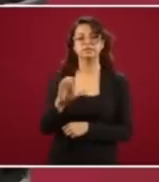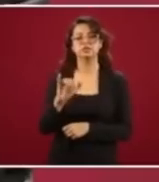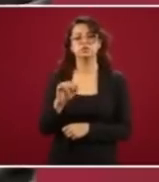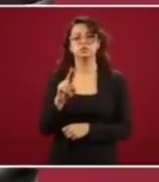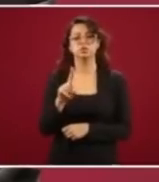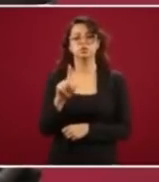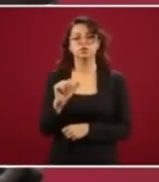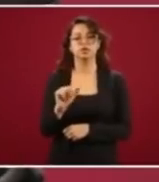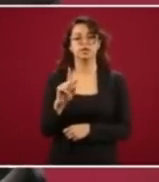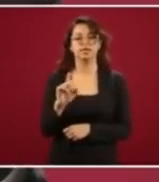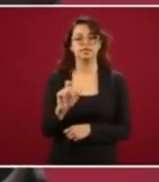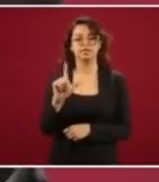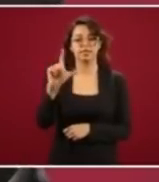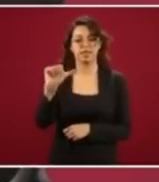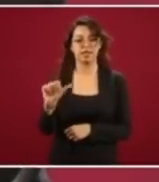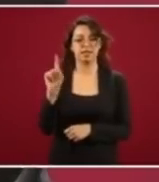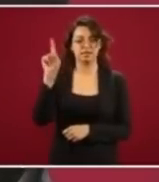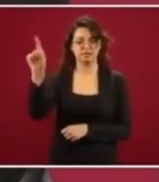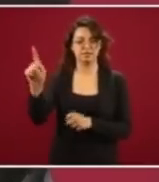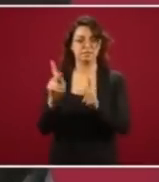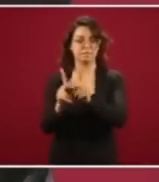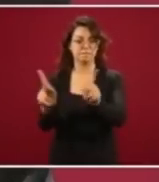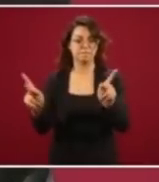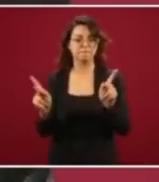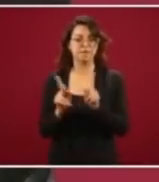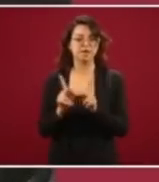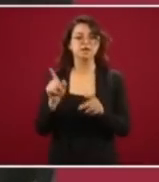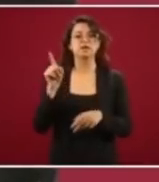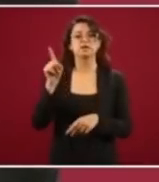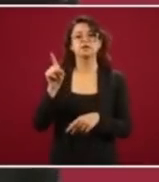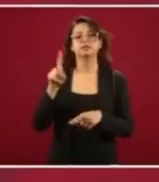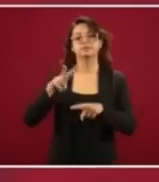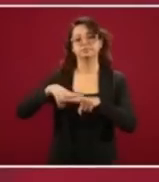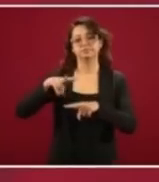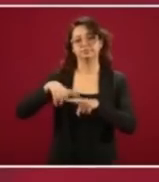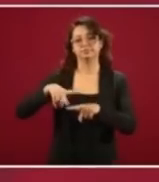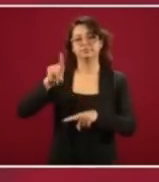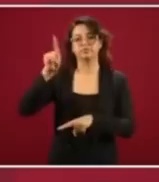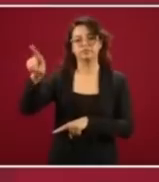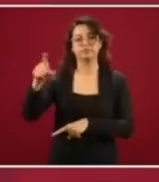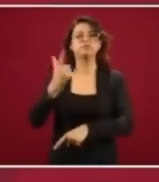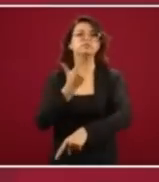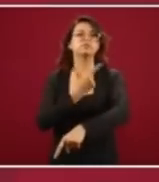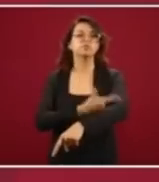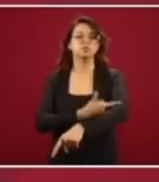Nunca se había hecho un homenaje a Gustavo Madero.